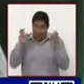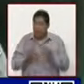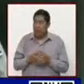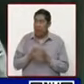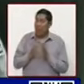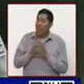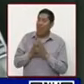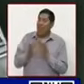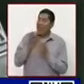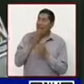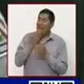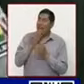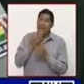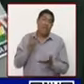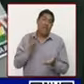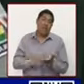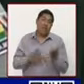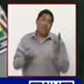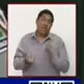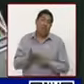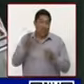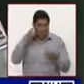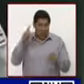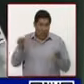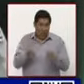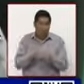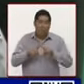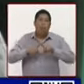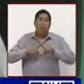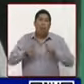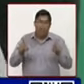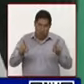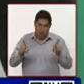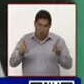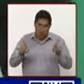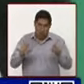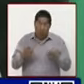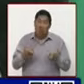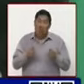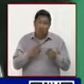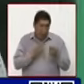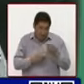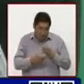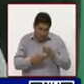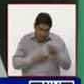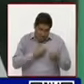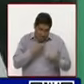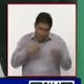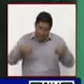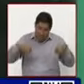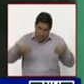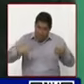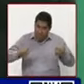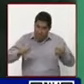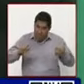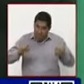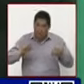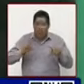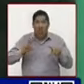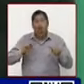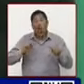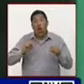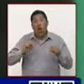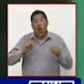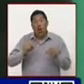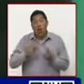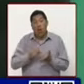vehículos, firma contratos de compra y venta, pero llega el momento en que negocia las motocicletas, pero no